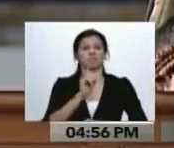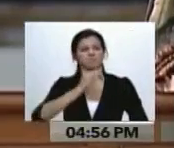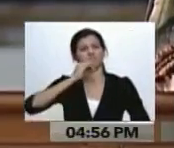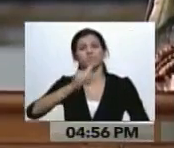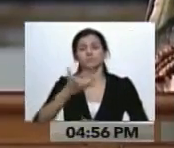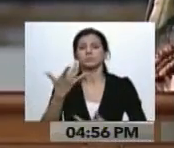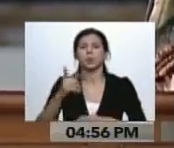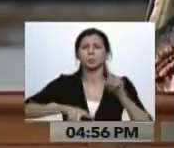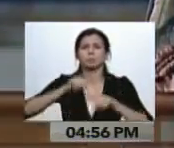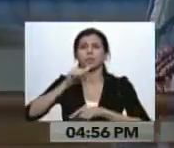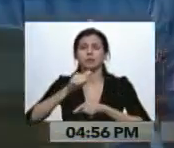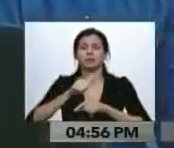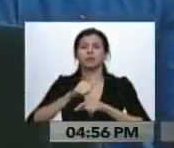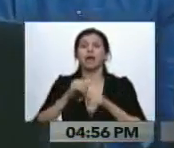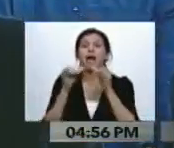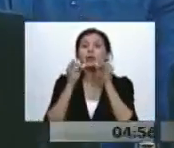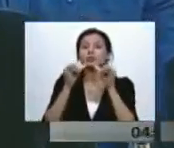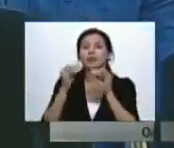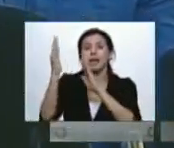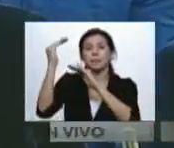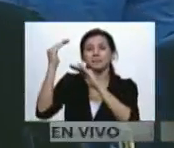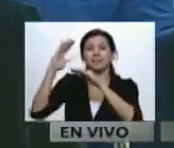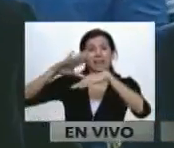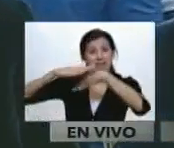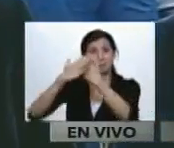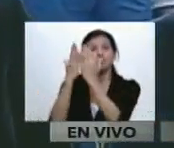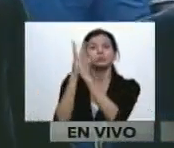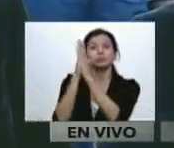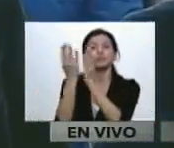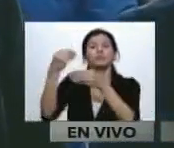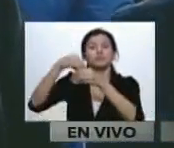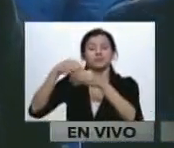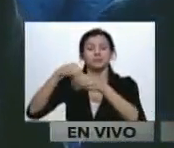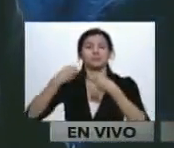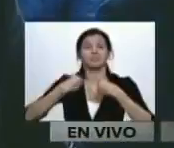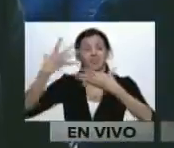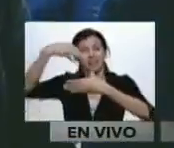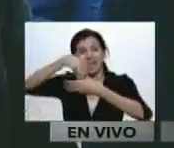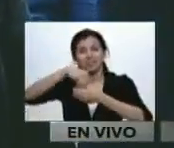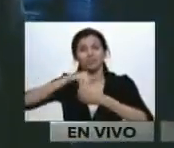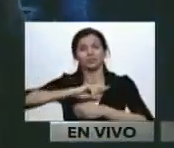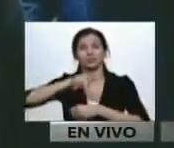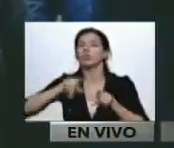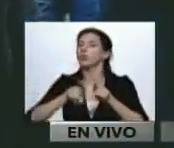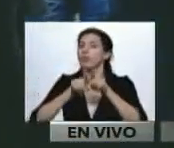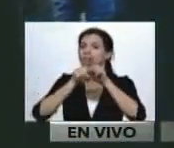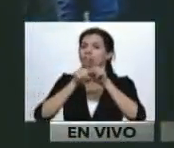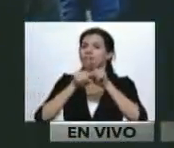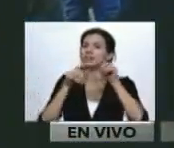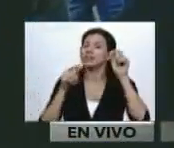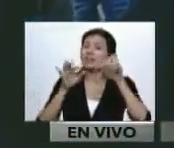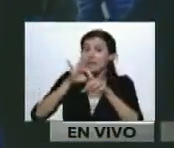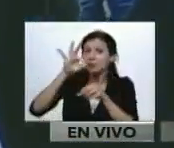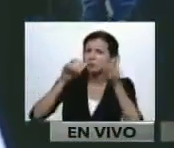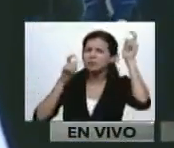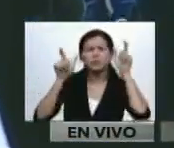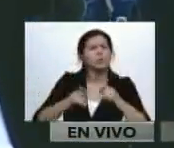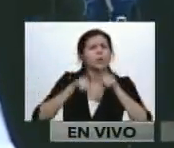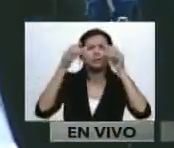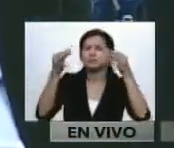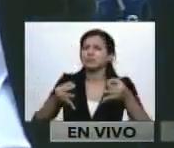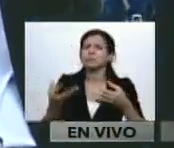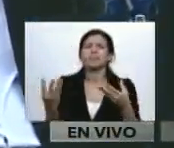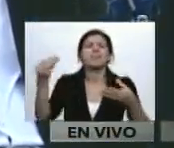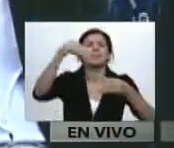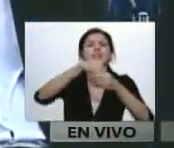la esperanza que el Espíritu de Dios habita en nosotros, como habitará el Espíritu de Chávez siempre en su